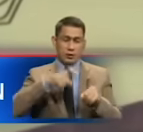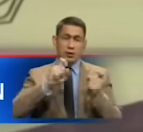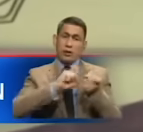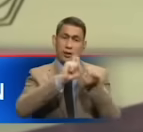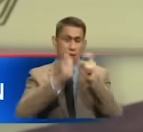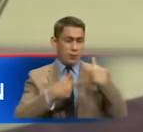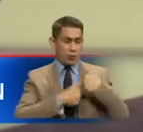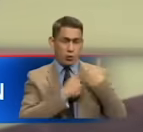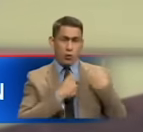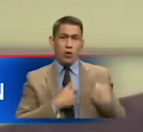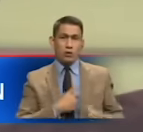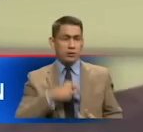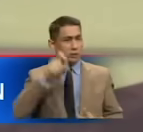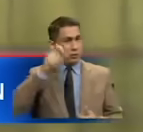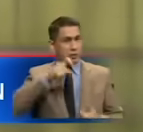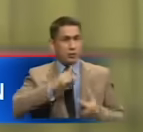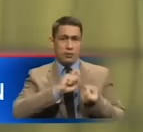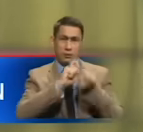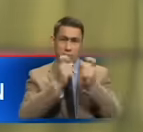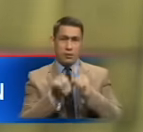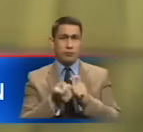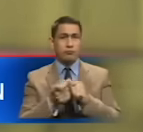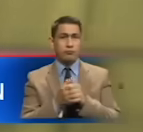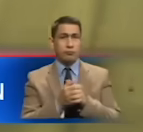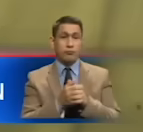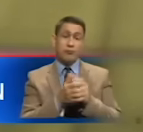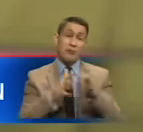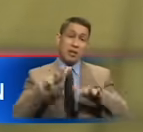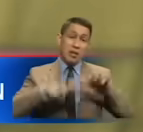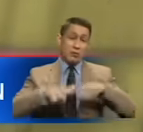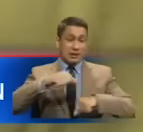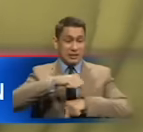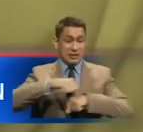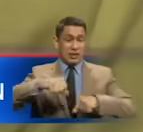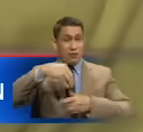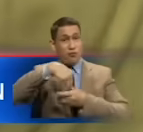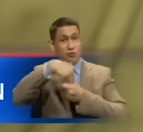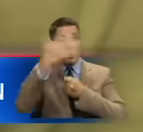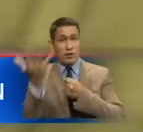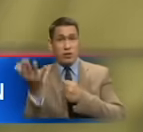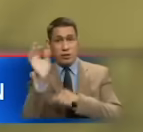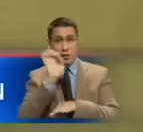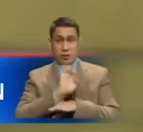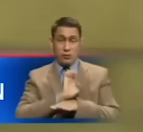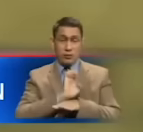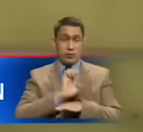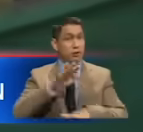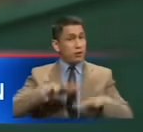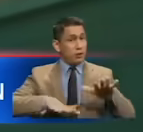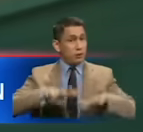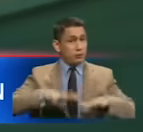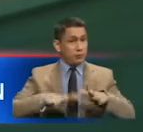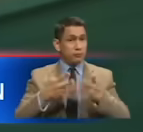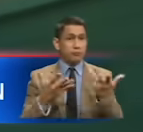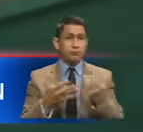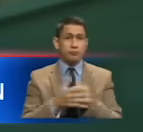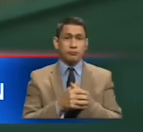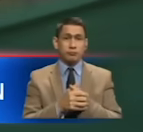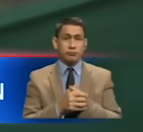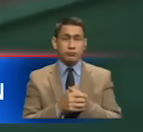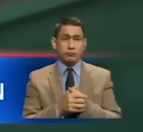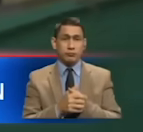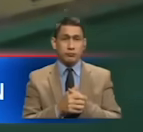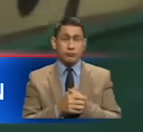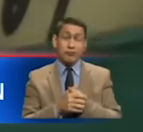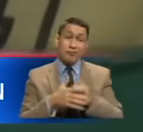que lo vean otros médicos de otros países, porque ella aquí, o sea, ya yo tengo que vivir, o sea, con eso de que en cualquier momento